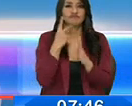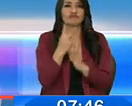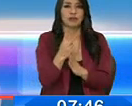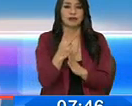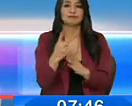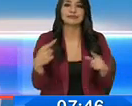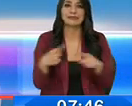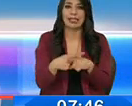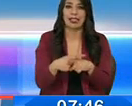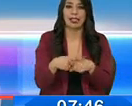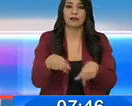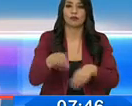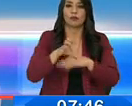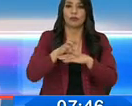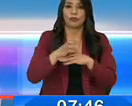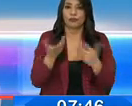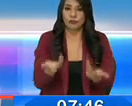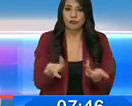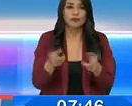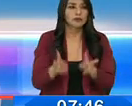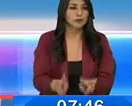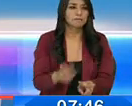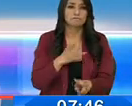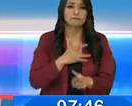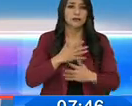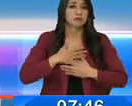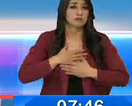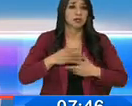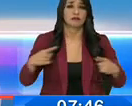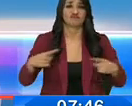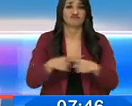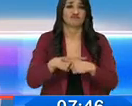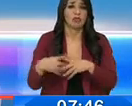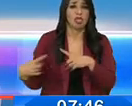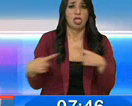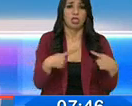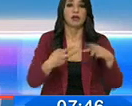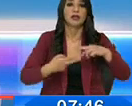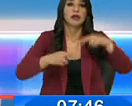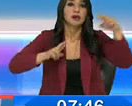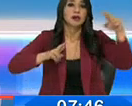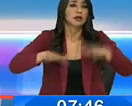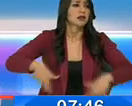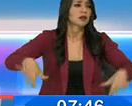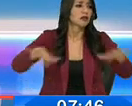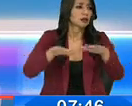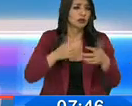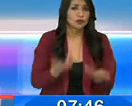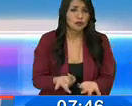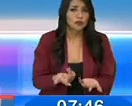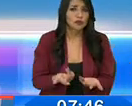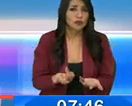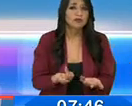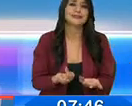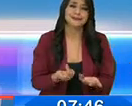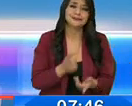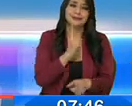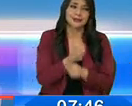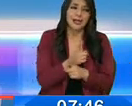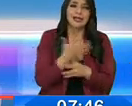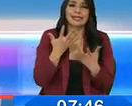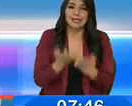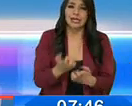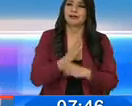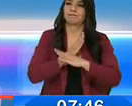conflicto en el Ecuador, estamos viendo lastimosamente un conflicto en la región que pasa por intereses, además de